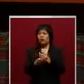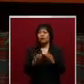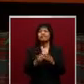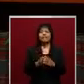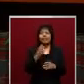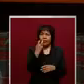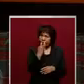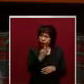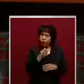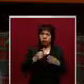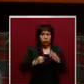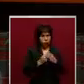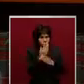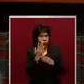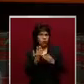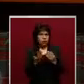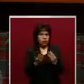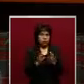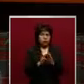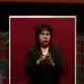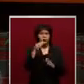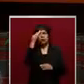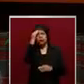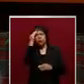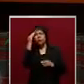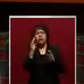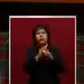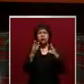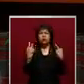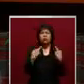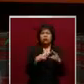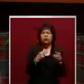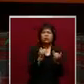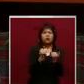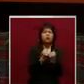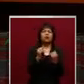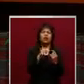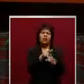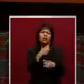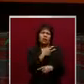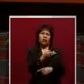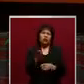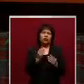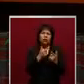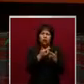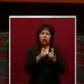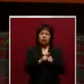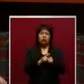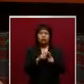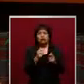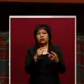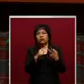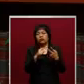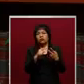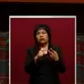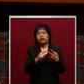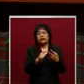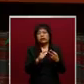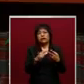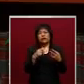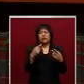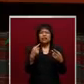son totalmente nuevos en el conocimiento con el profesor y entre ellos mismos. El siguiente es reducir el abandono